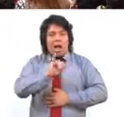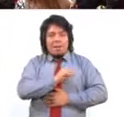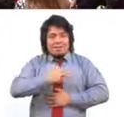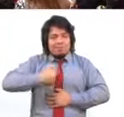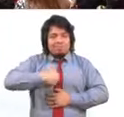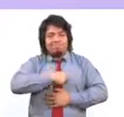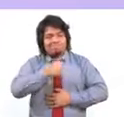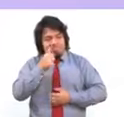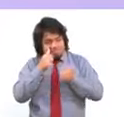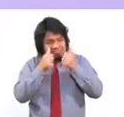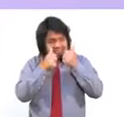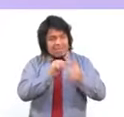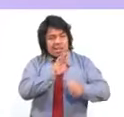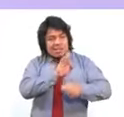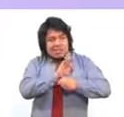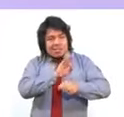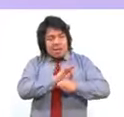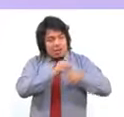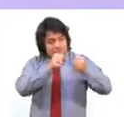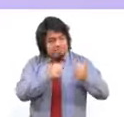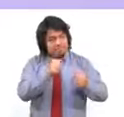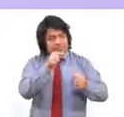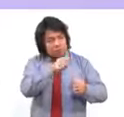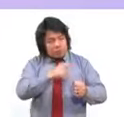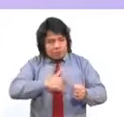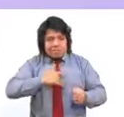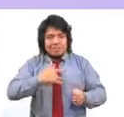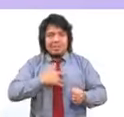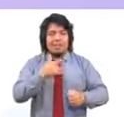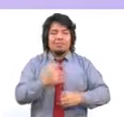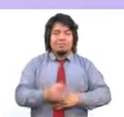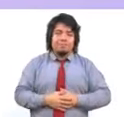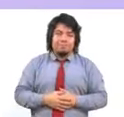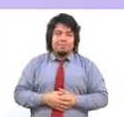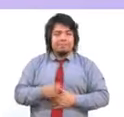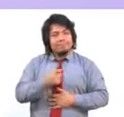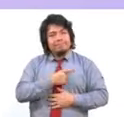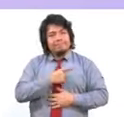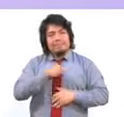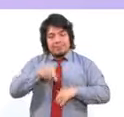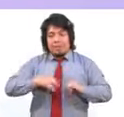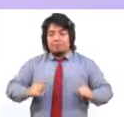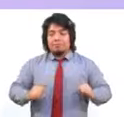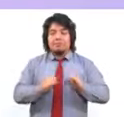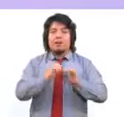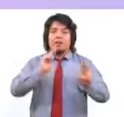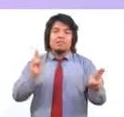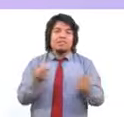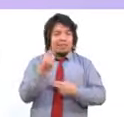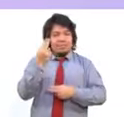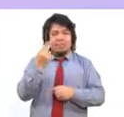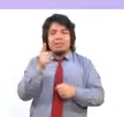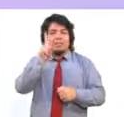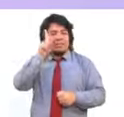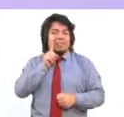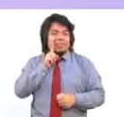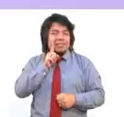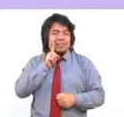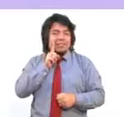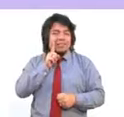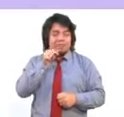para que estés segura. Creo que desde el punto de vista del Instituto Nacional de las Mujeres,